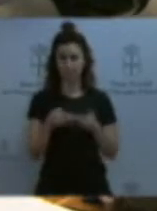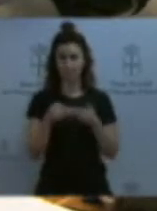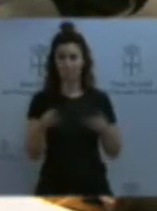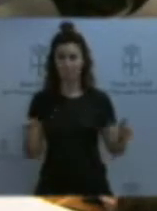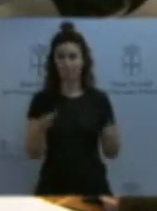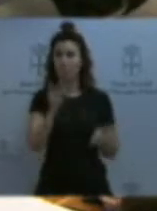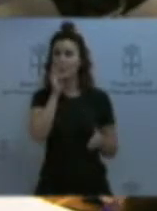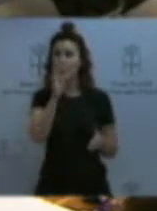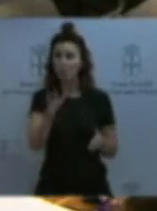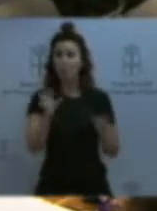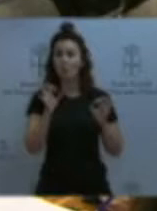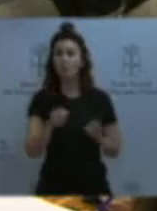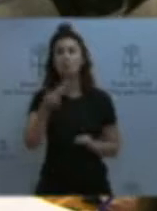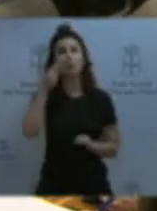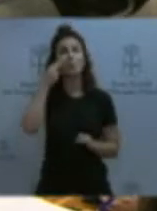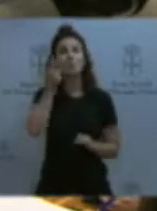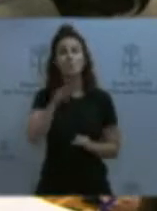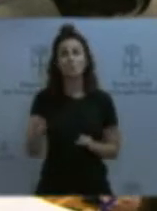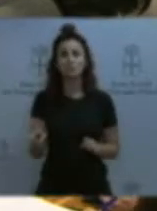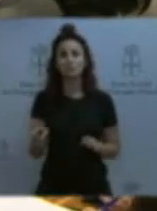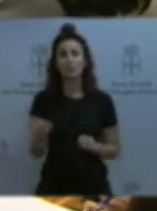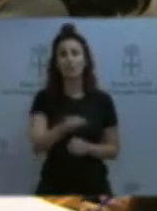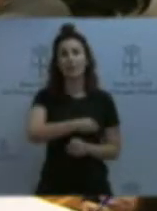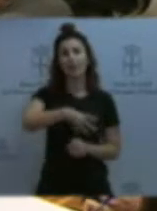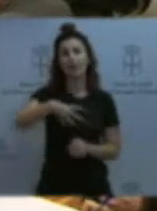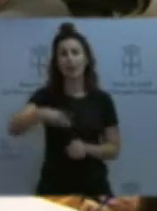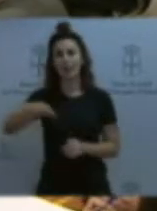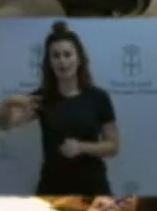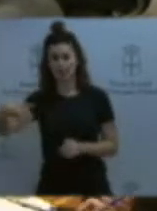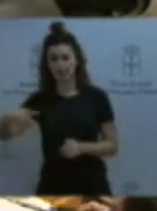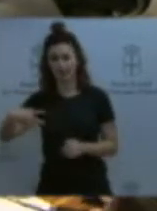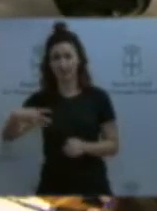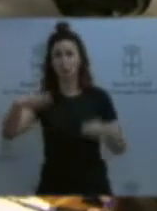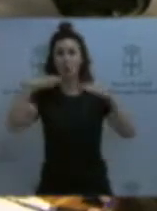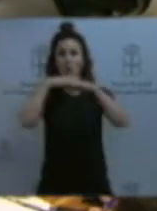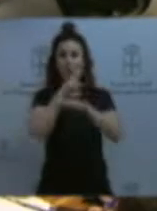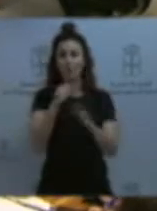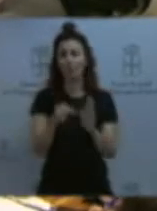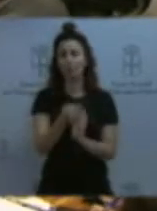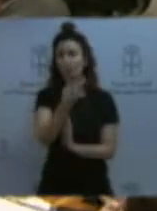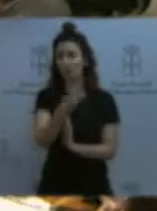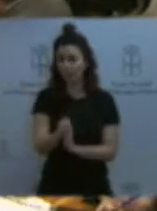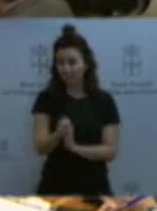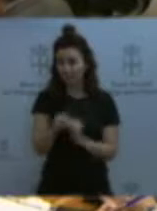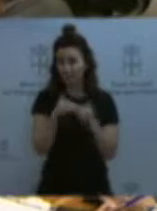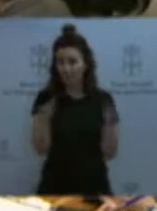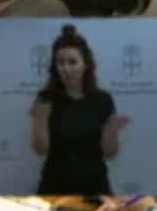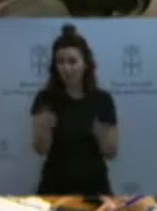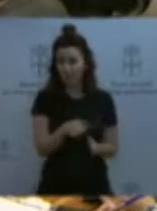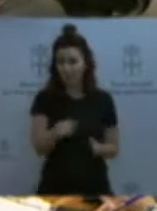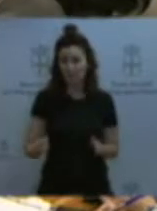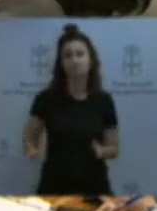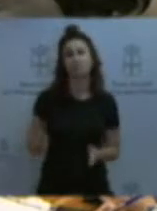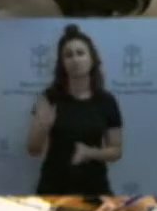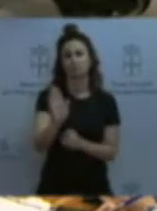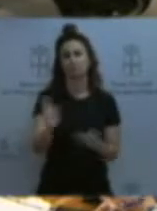en octubre de 2020? Y si é así, atreveríase a presentar estas pruebas públicamente en Chuarca o, de lo contrario, veis